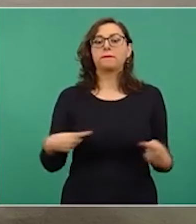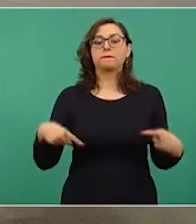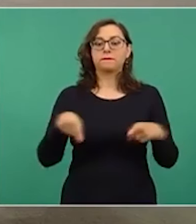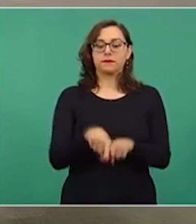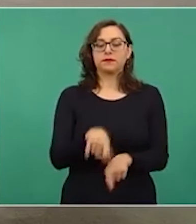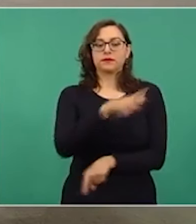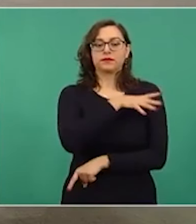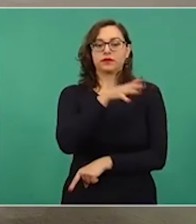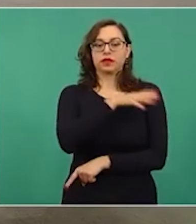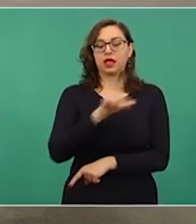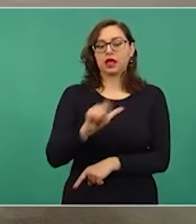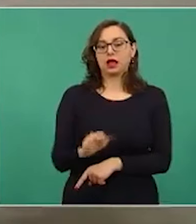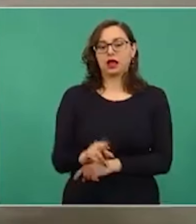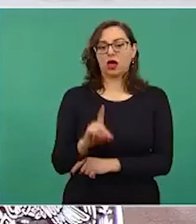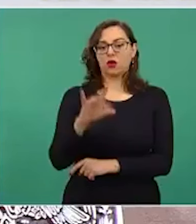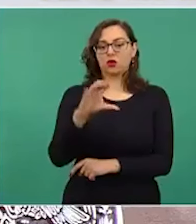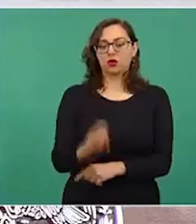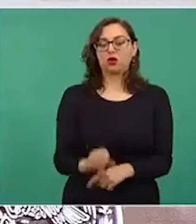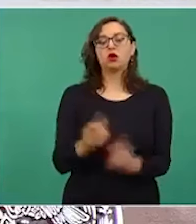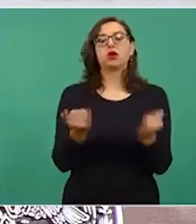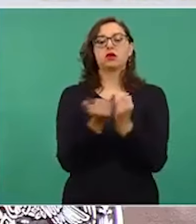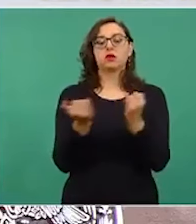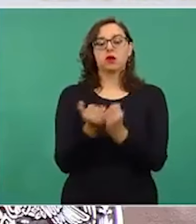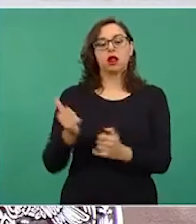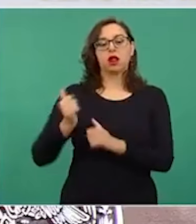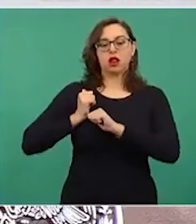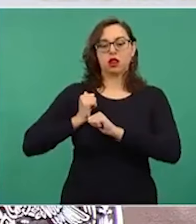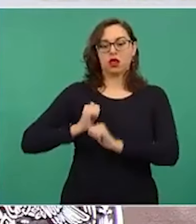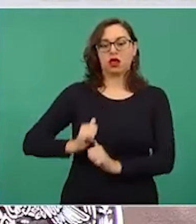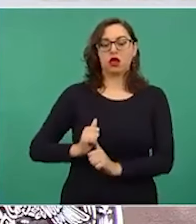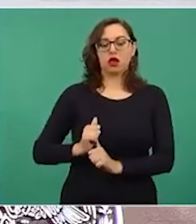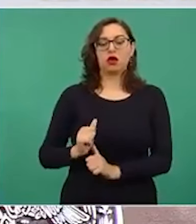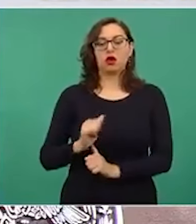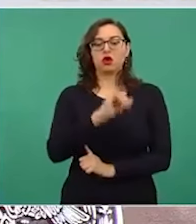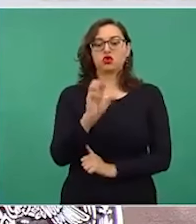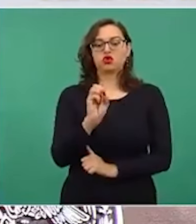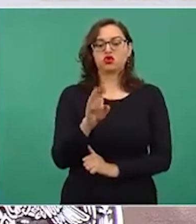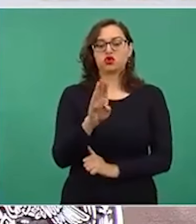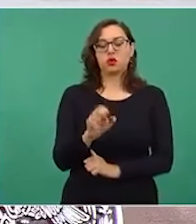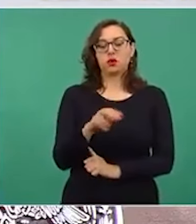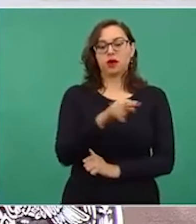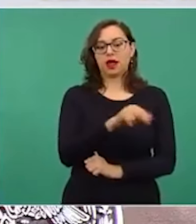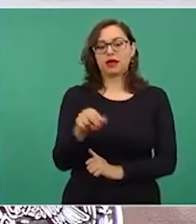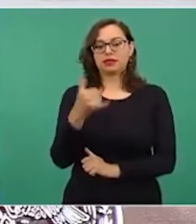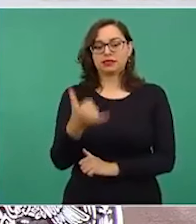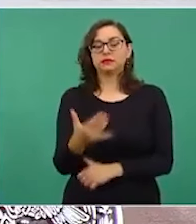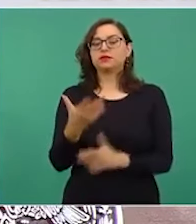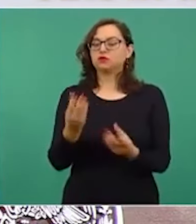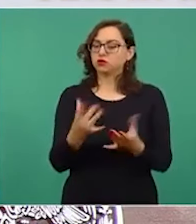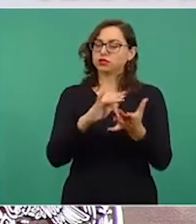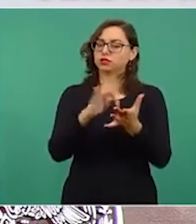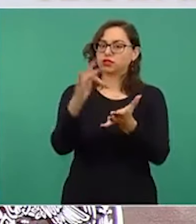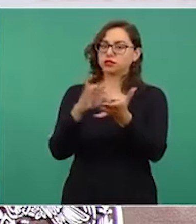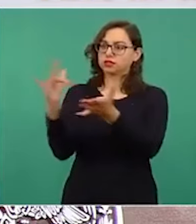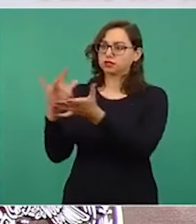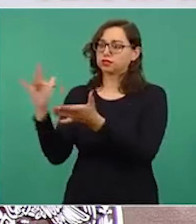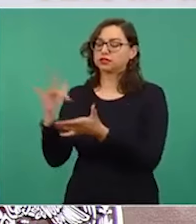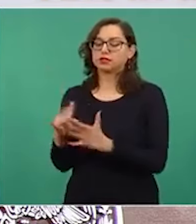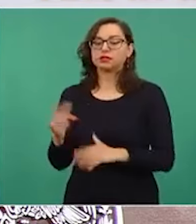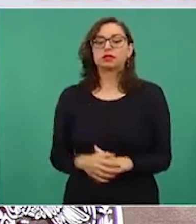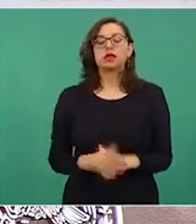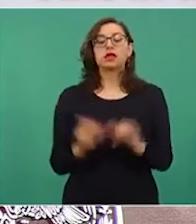general Claudio Vincelli y al comandante general de los Carabinieri, Giovanni Nistri. Agradecemos también el papel fundamental que